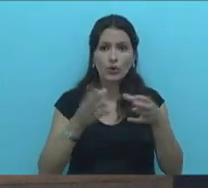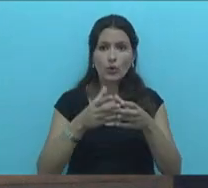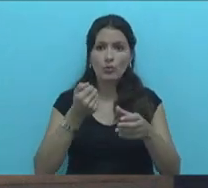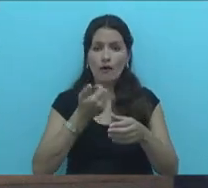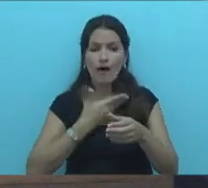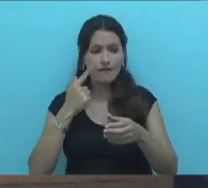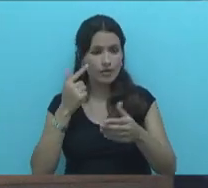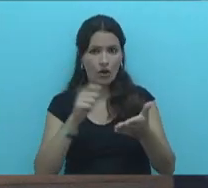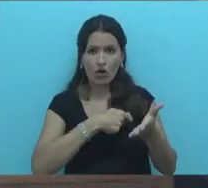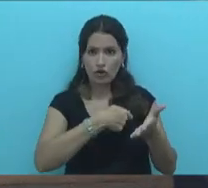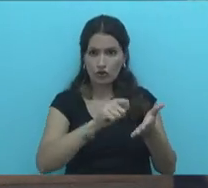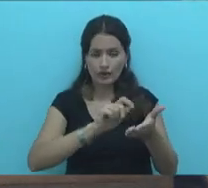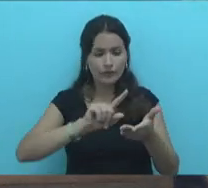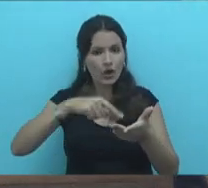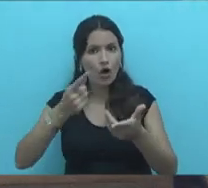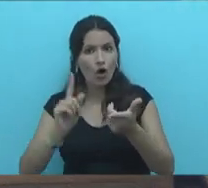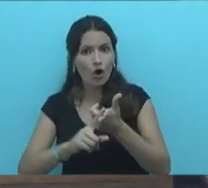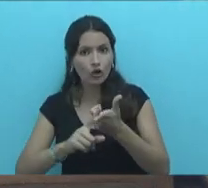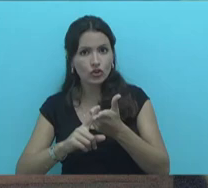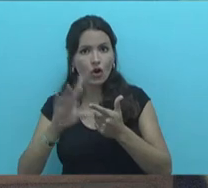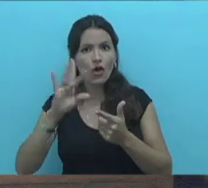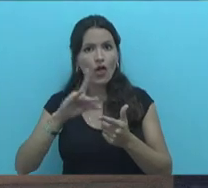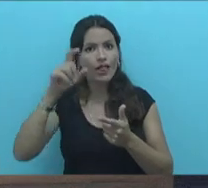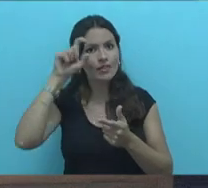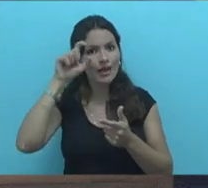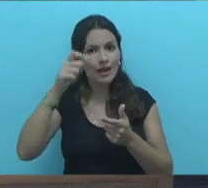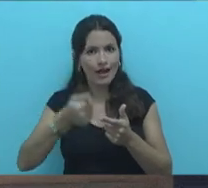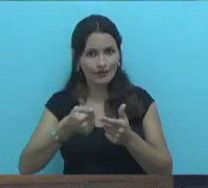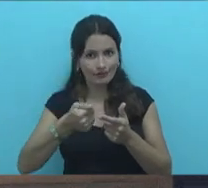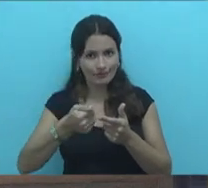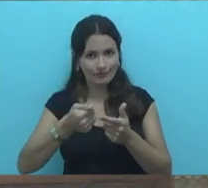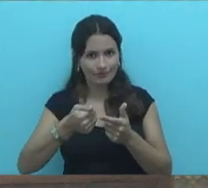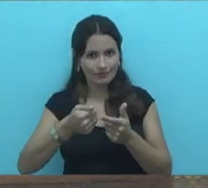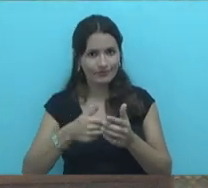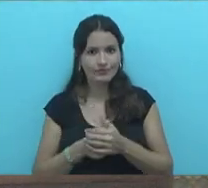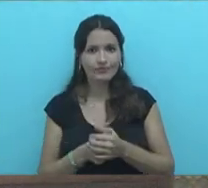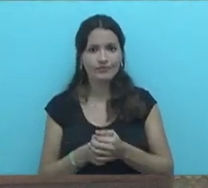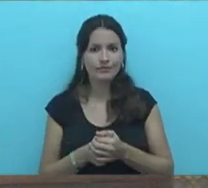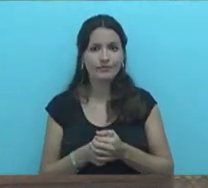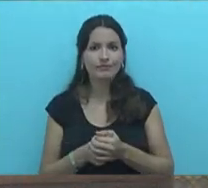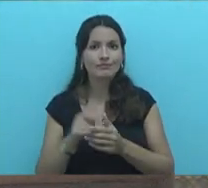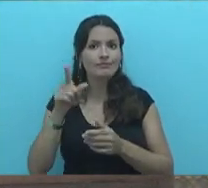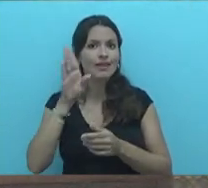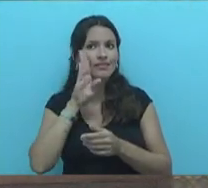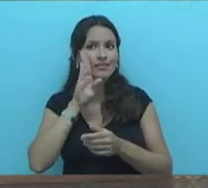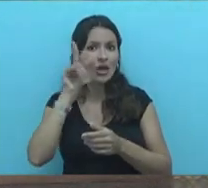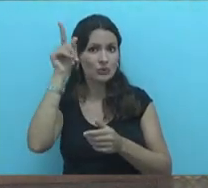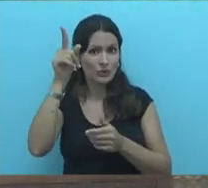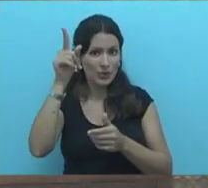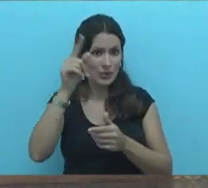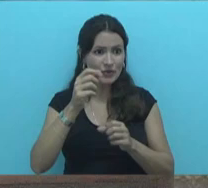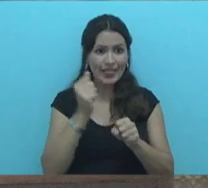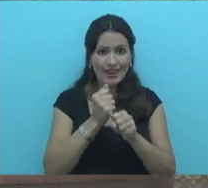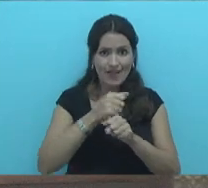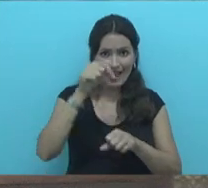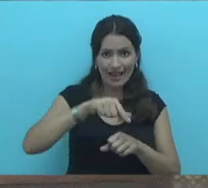todos, la DEA. Esa sigla de tres letras que marca al organismo creado por Richard Nixon el 1 de julio del 73